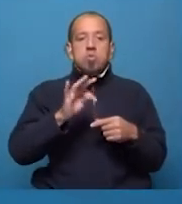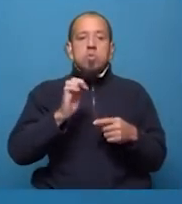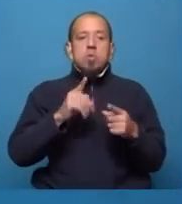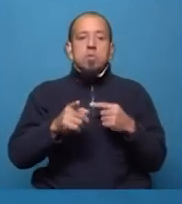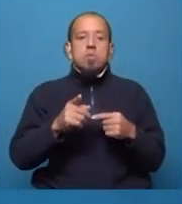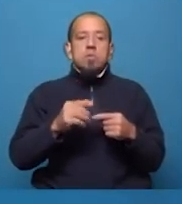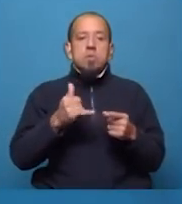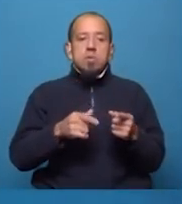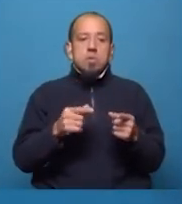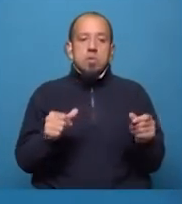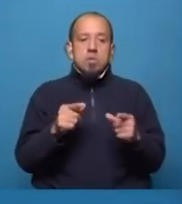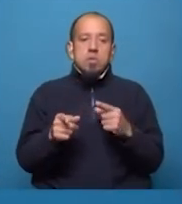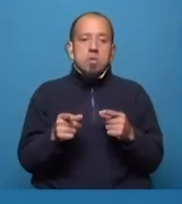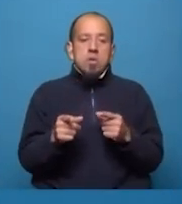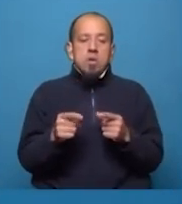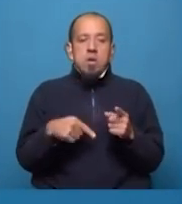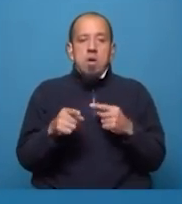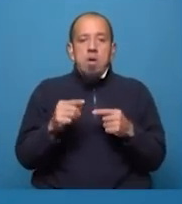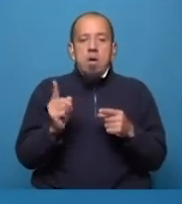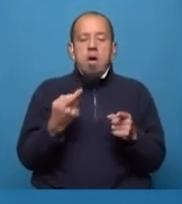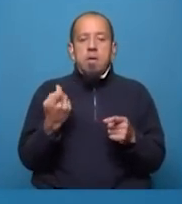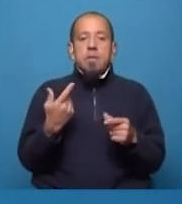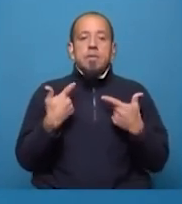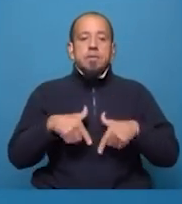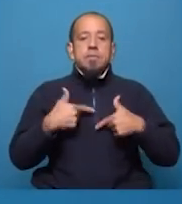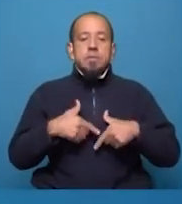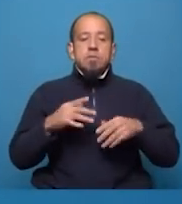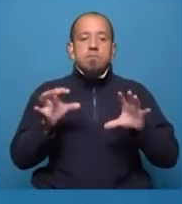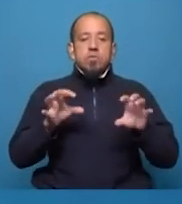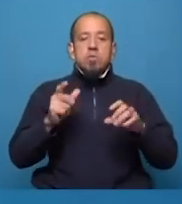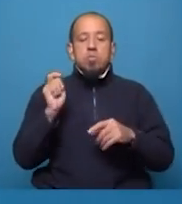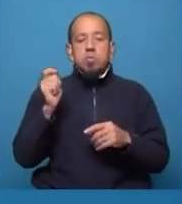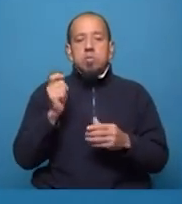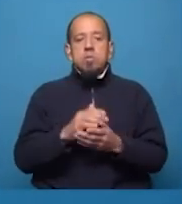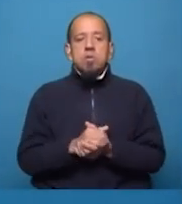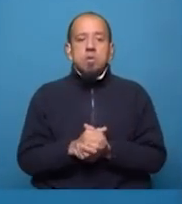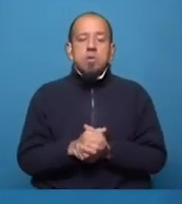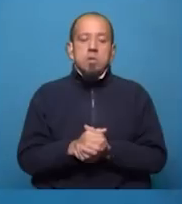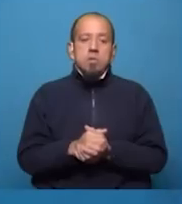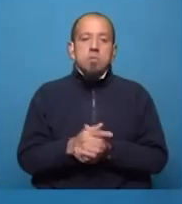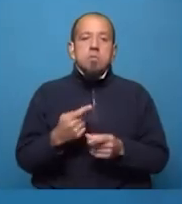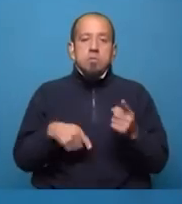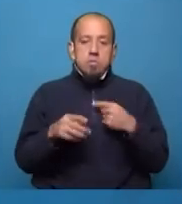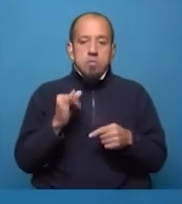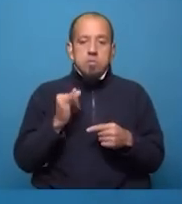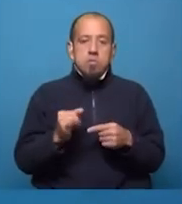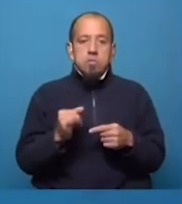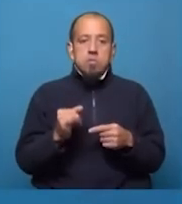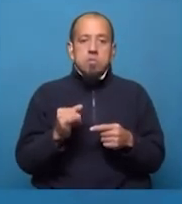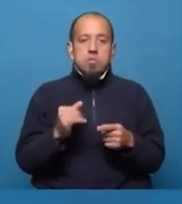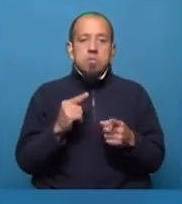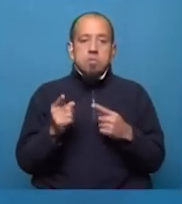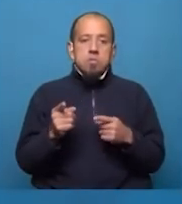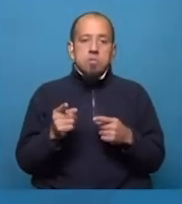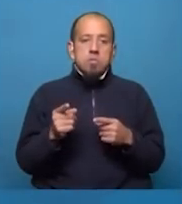Además este en el caso de la ex ministra sigue siendo funcionario público entonces corresponde que el organismo